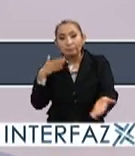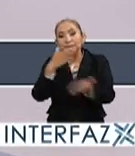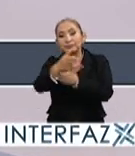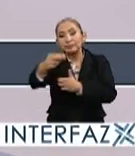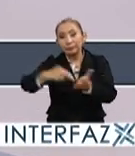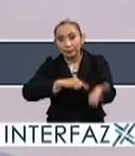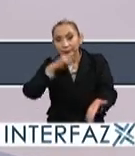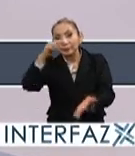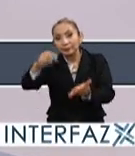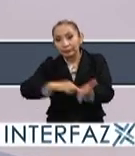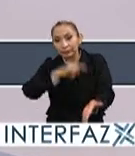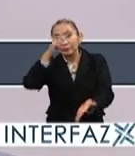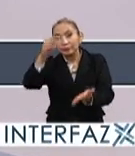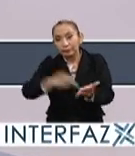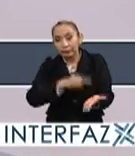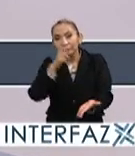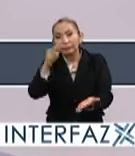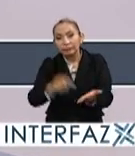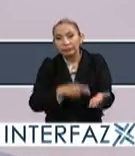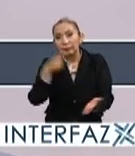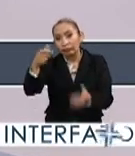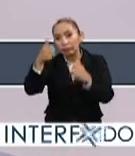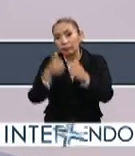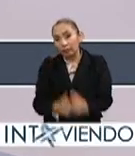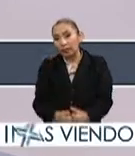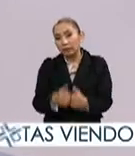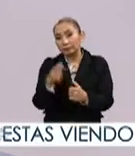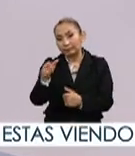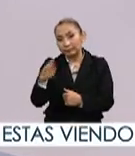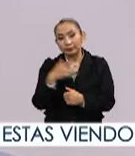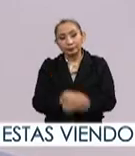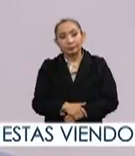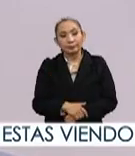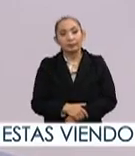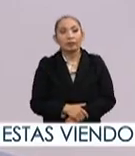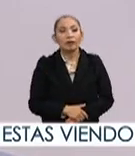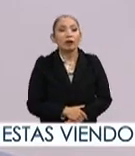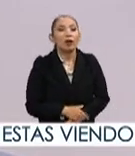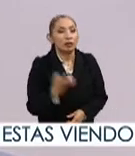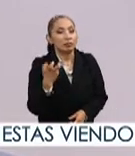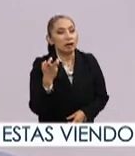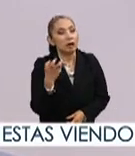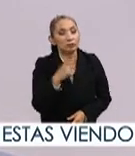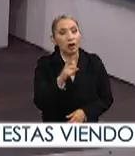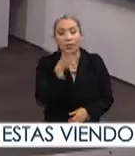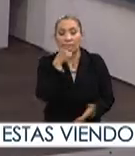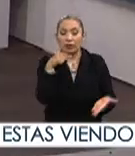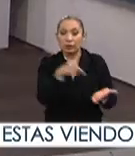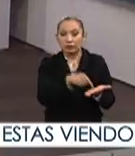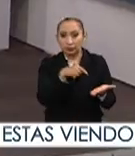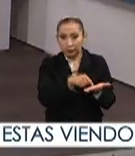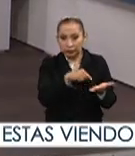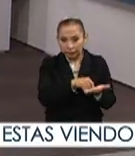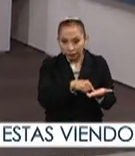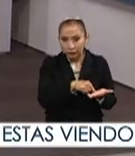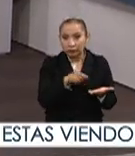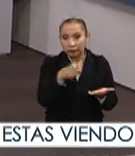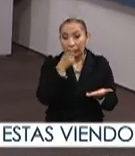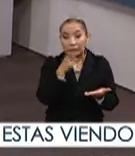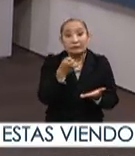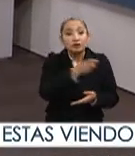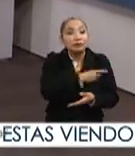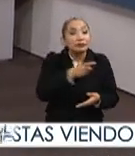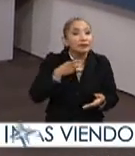a firmar su estancia correspondiente. Esto es lo que está presente, y esto es lo que